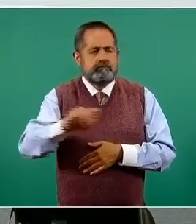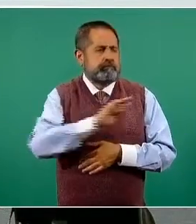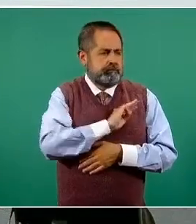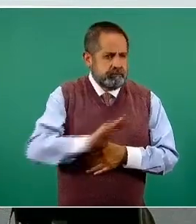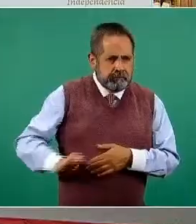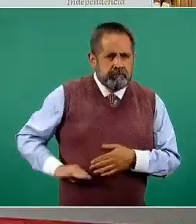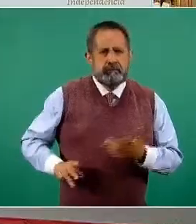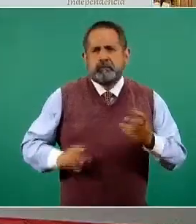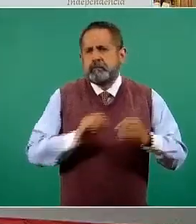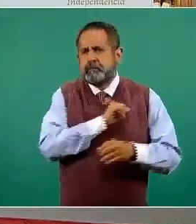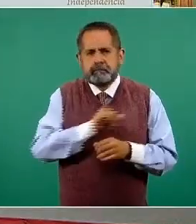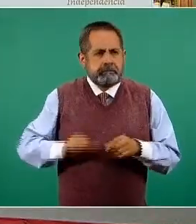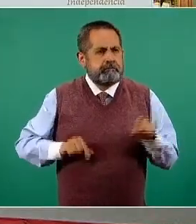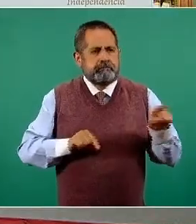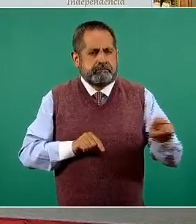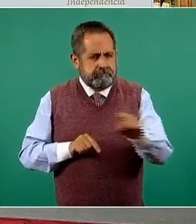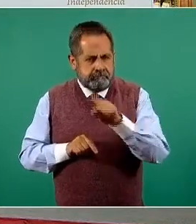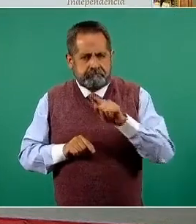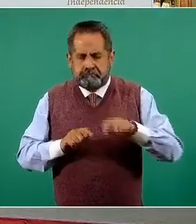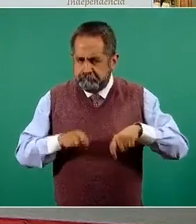alcaldías para recibir la